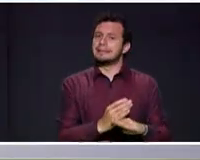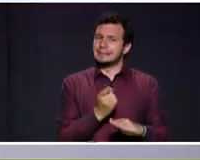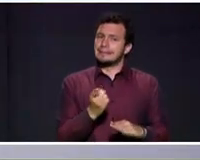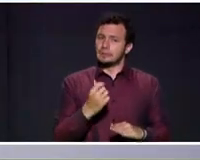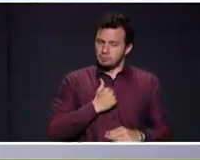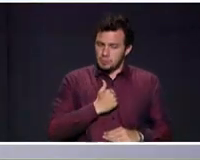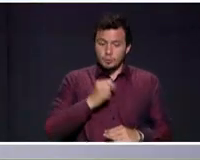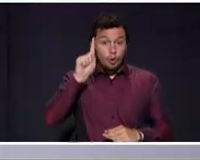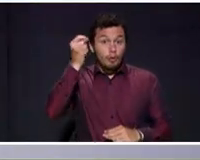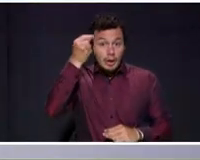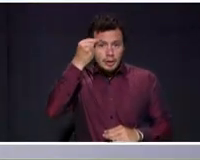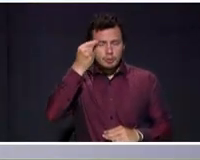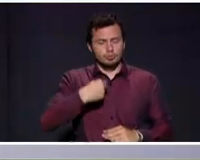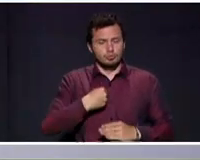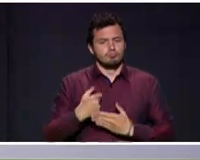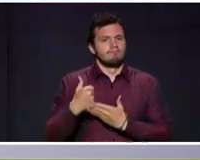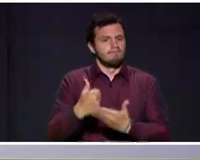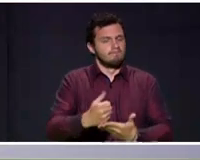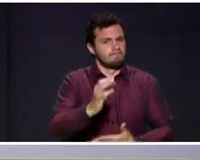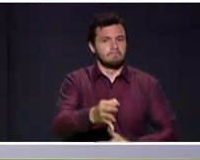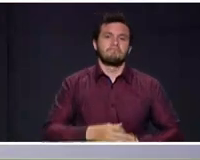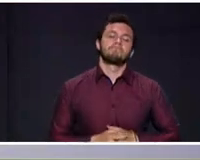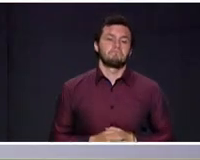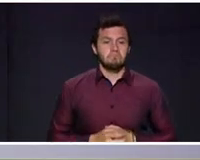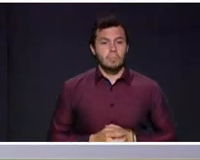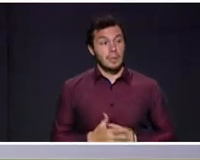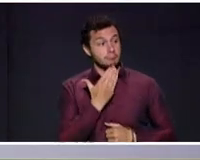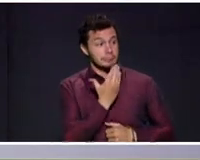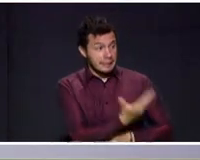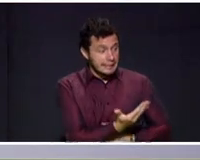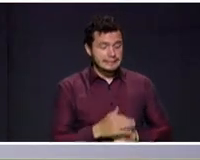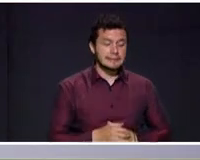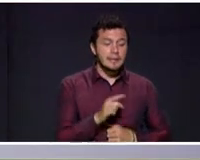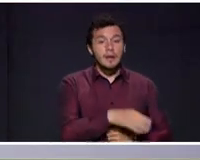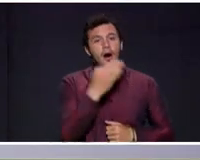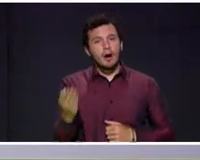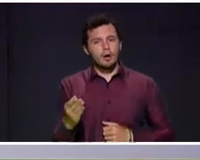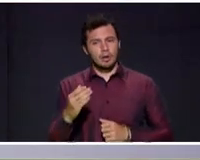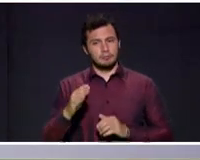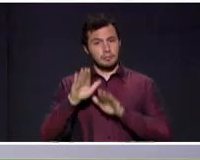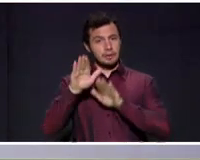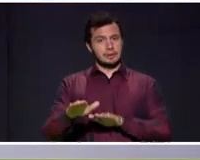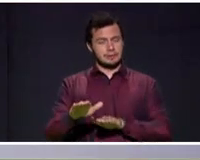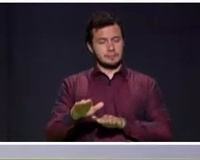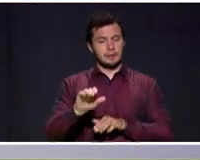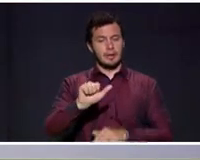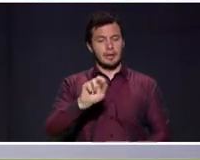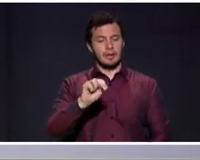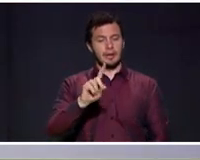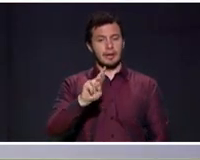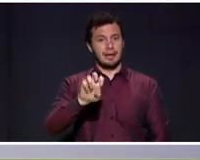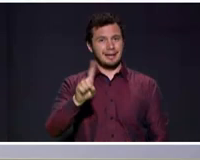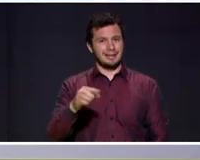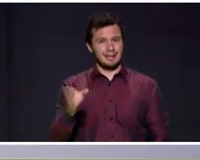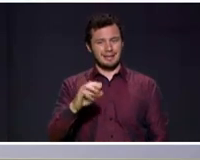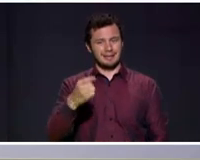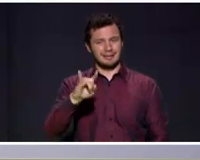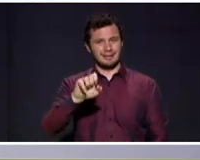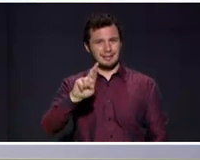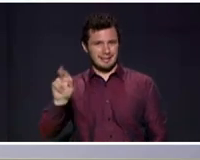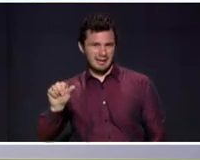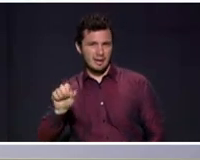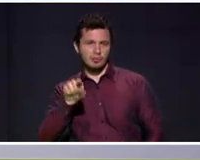al candidato mauricio tobón candidato andrés guerra este tema implica dos aspectos seguridad y apoyo al sector agrario cuáles son sus